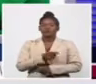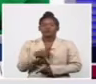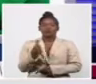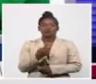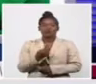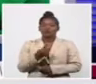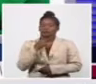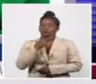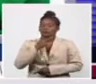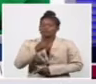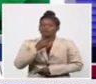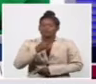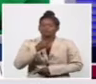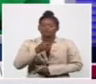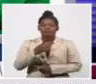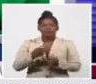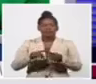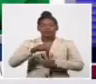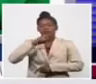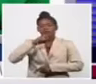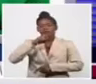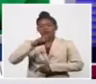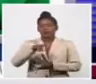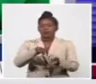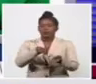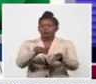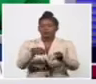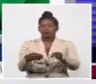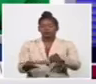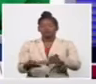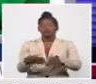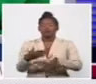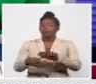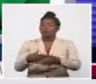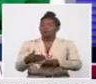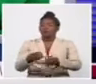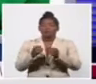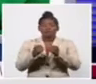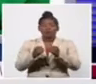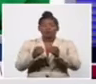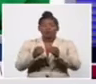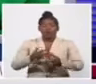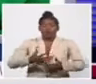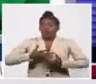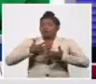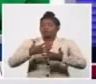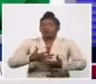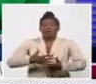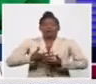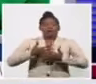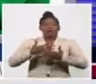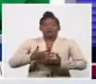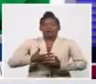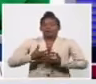una evolución muy rápida, con una marcada falta de aire,